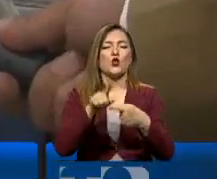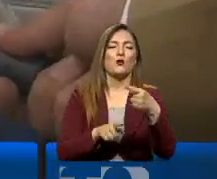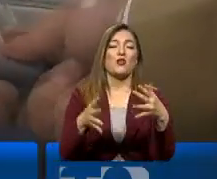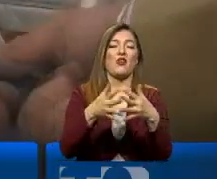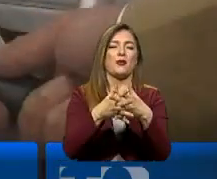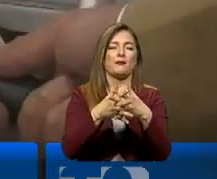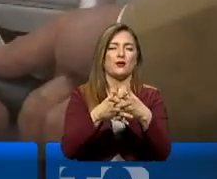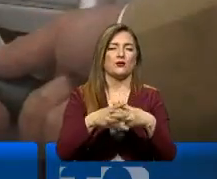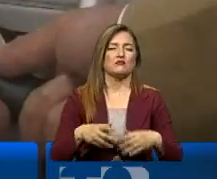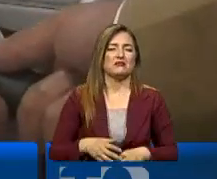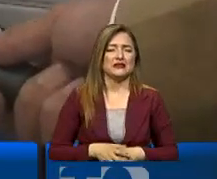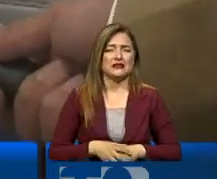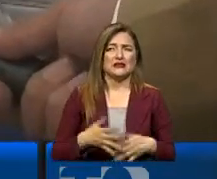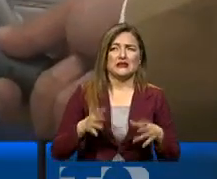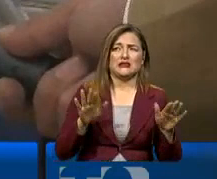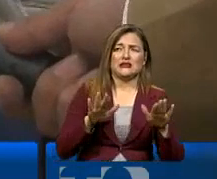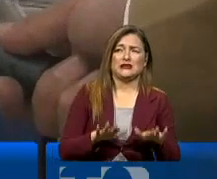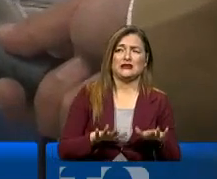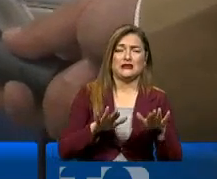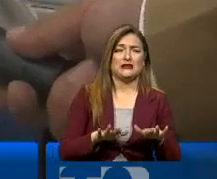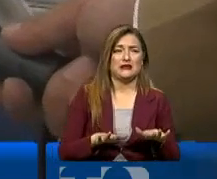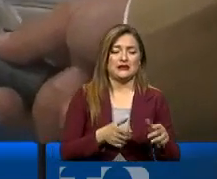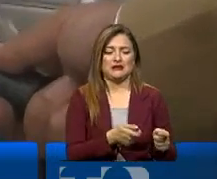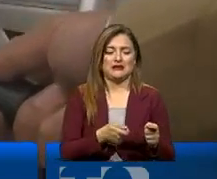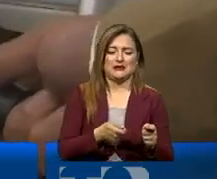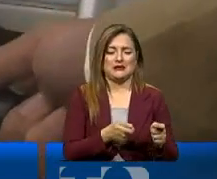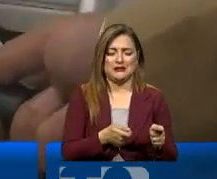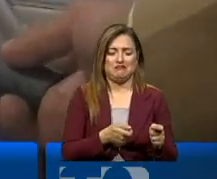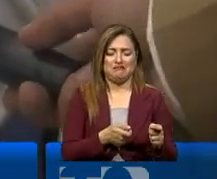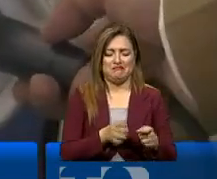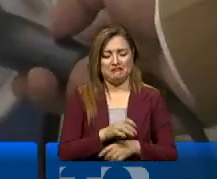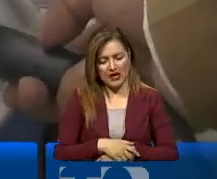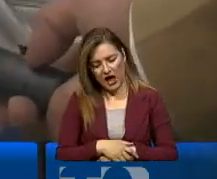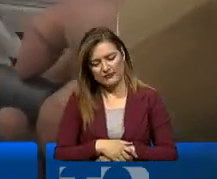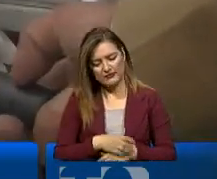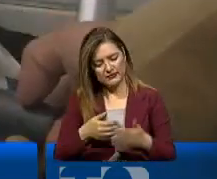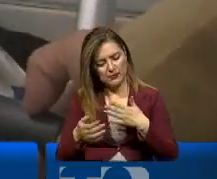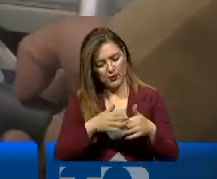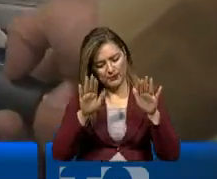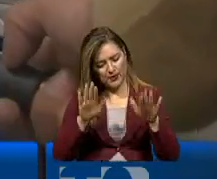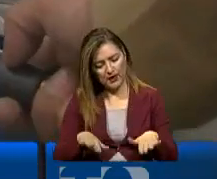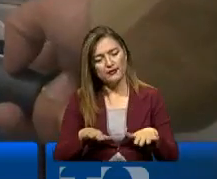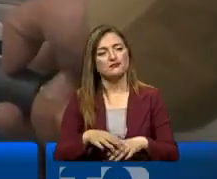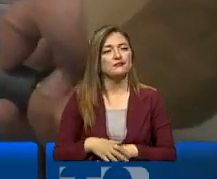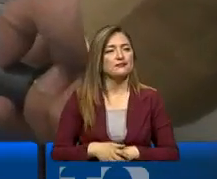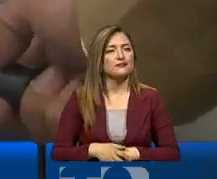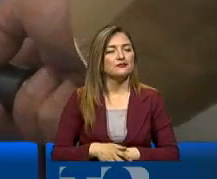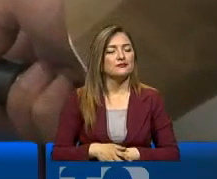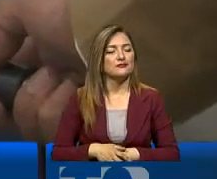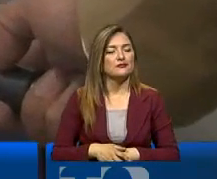de la habitación y en vez de seguir forcejeando no sé cómo que vi